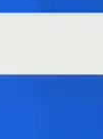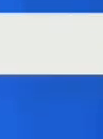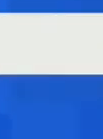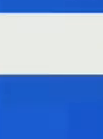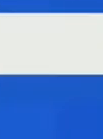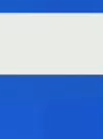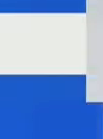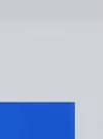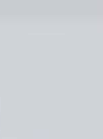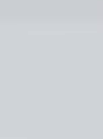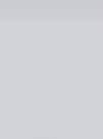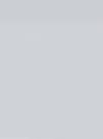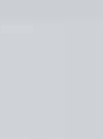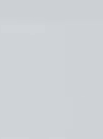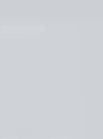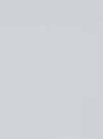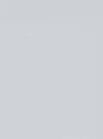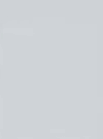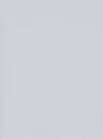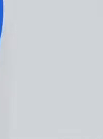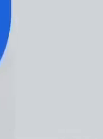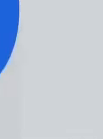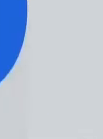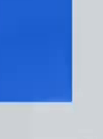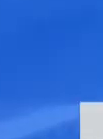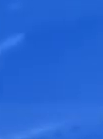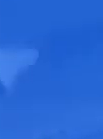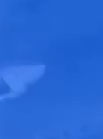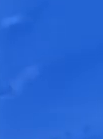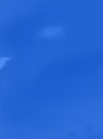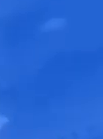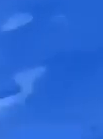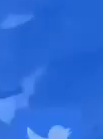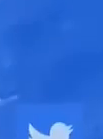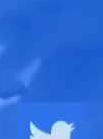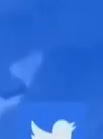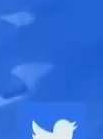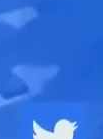Atento.